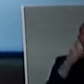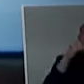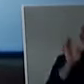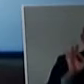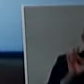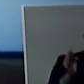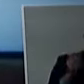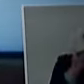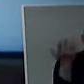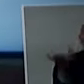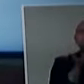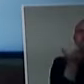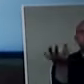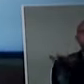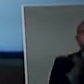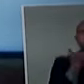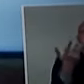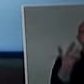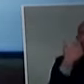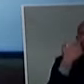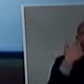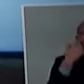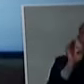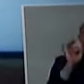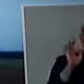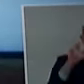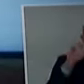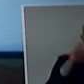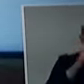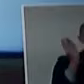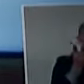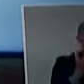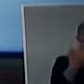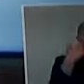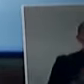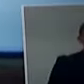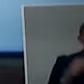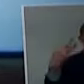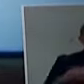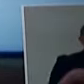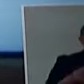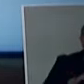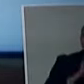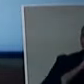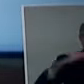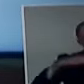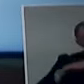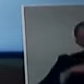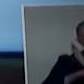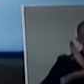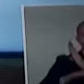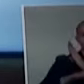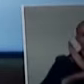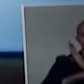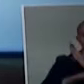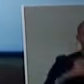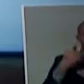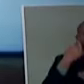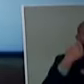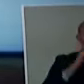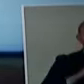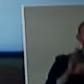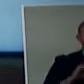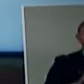dirección, esta es la dirección y esta es la dirección. Por lo tanto, aquí hay una circulación cerrada con el centro